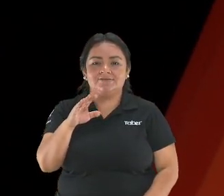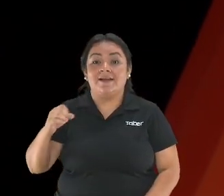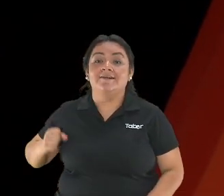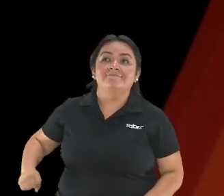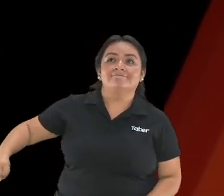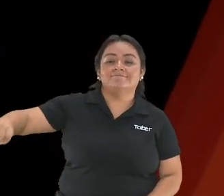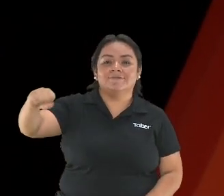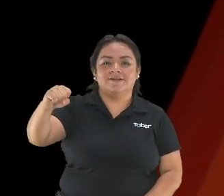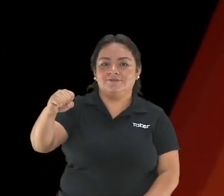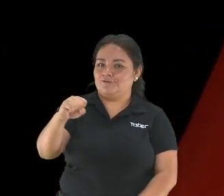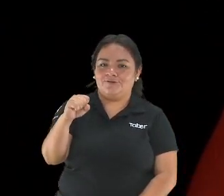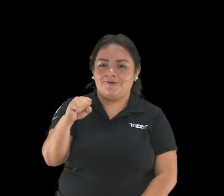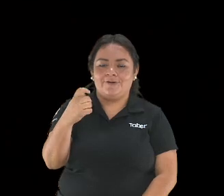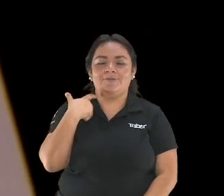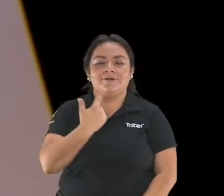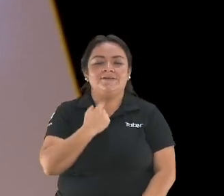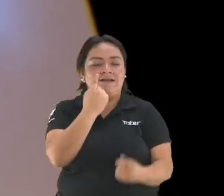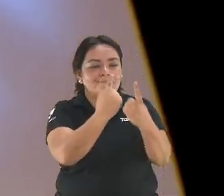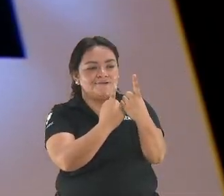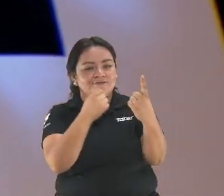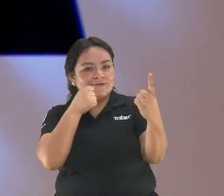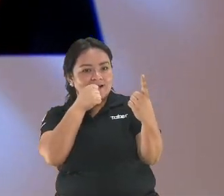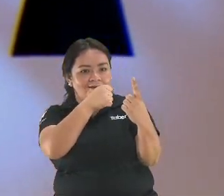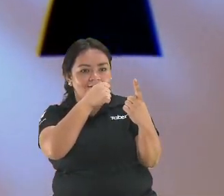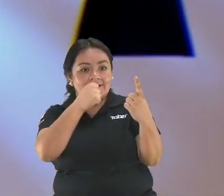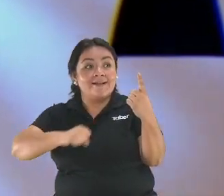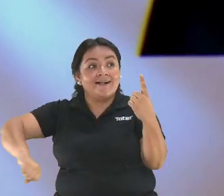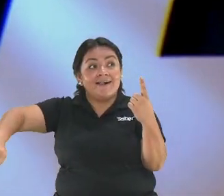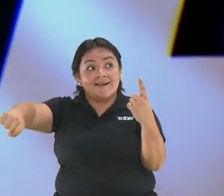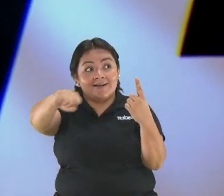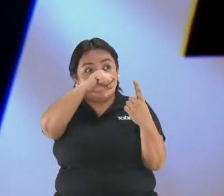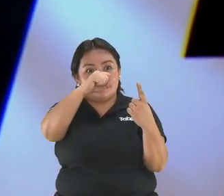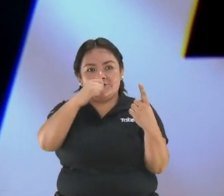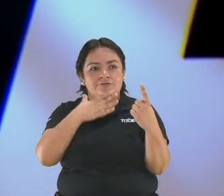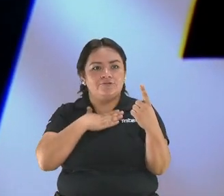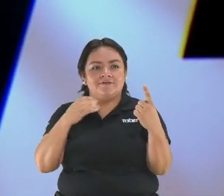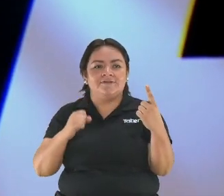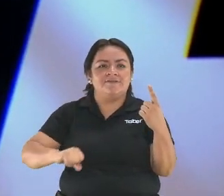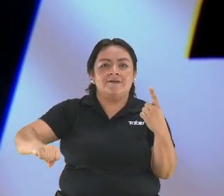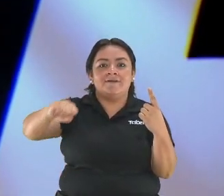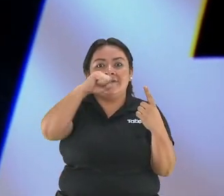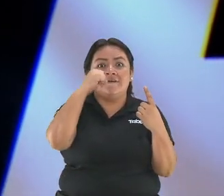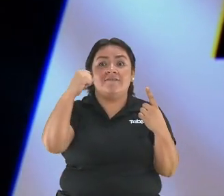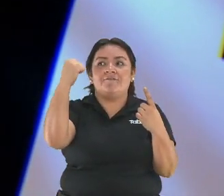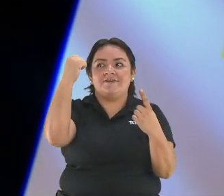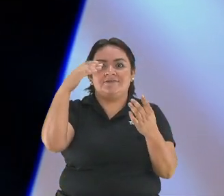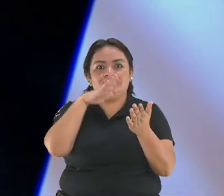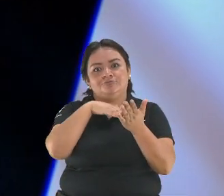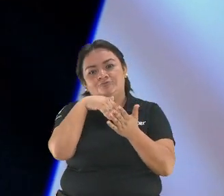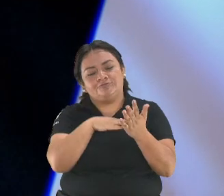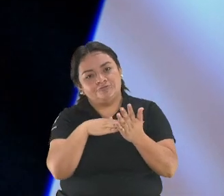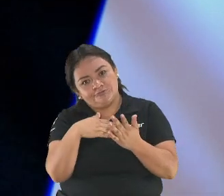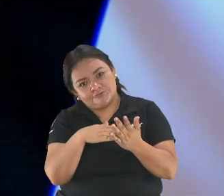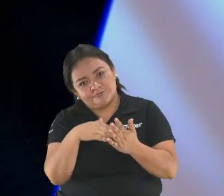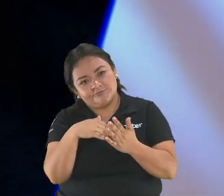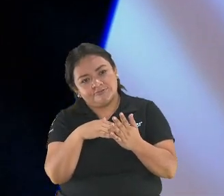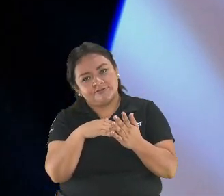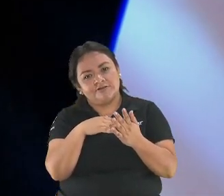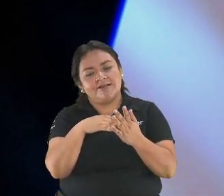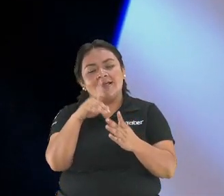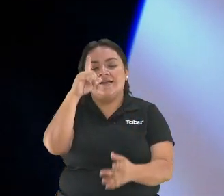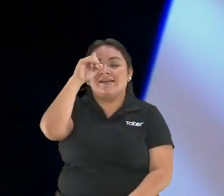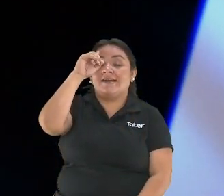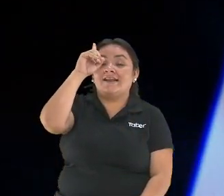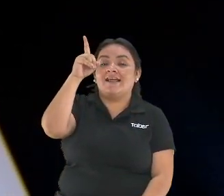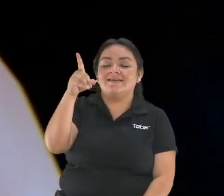golpes al aire porque cuando alguien está peleando y tiene un golpe y no tiene efectividad está perdiendo fuerza la idea